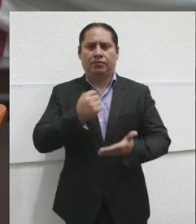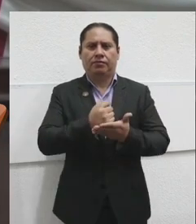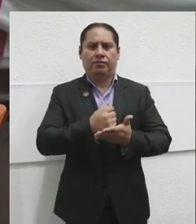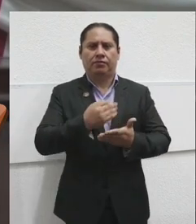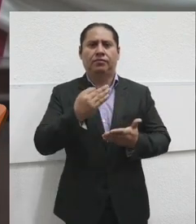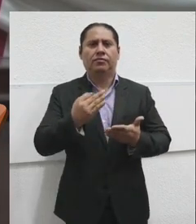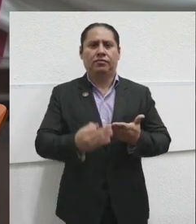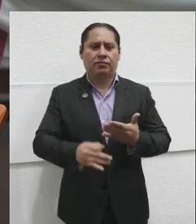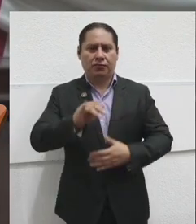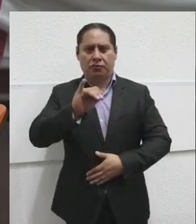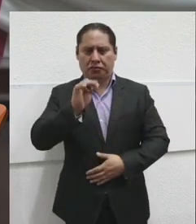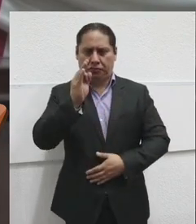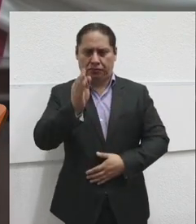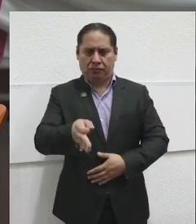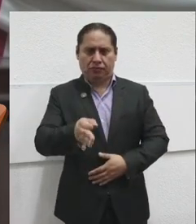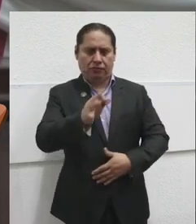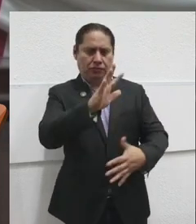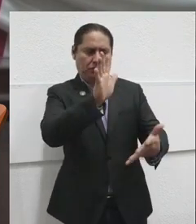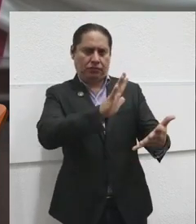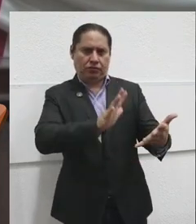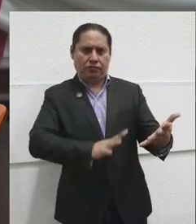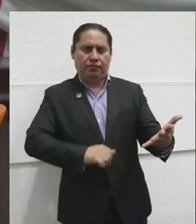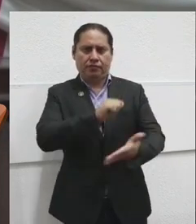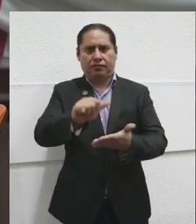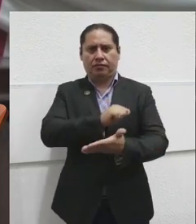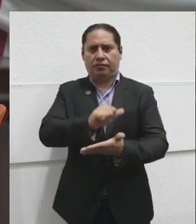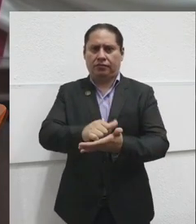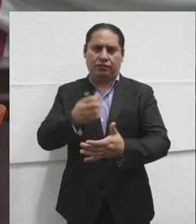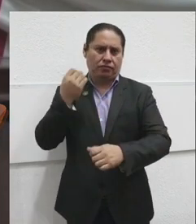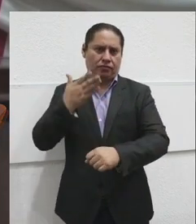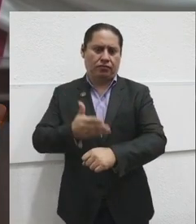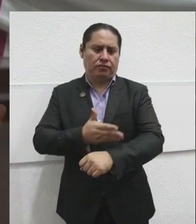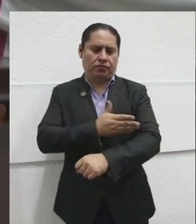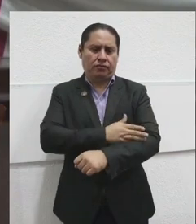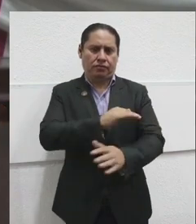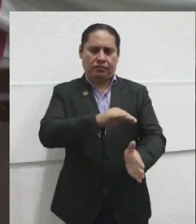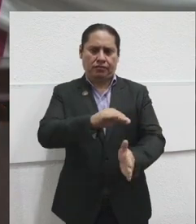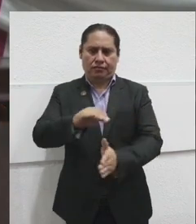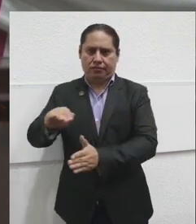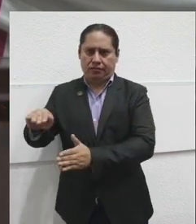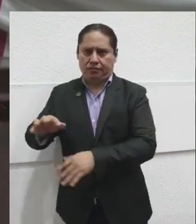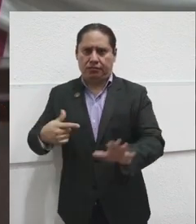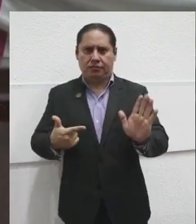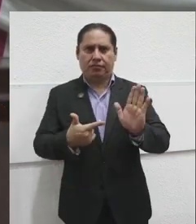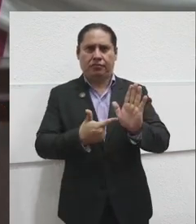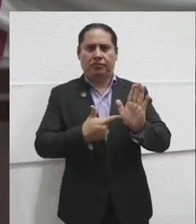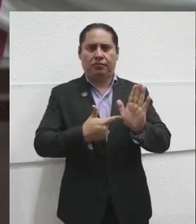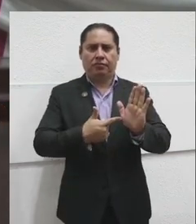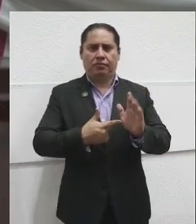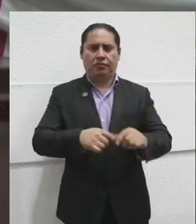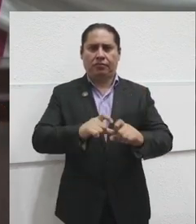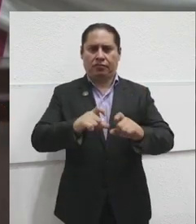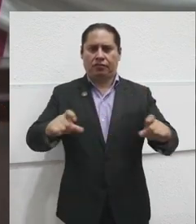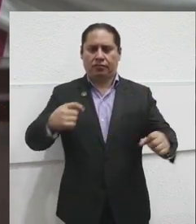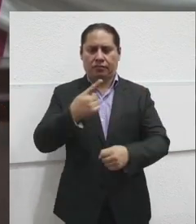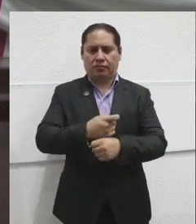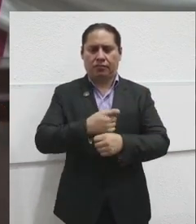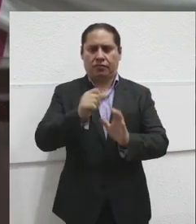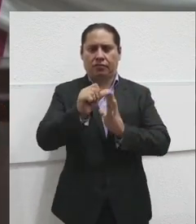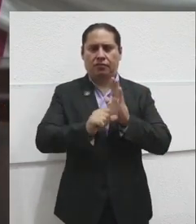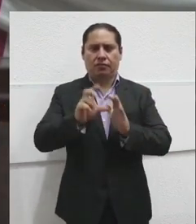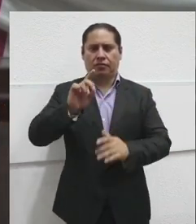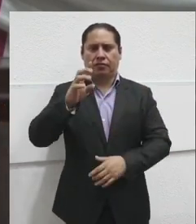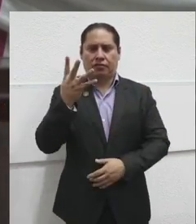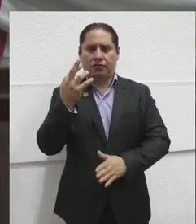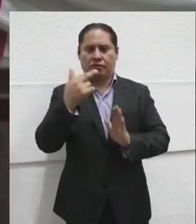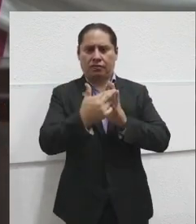Aprobada se dispensa la lectura del acta de la sesión anterior. Con fundamento en la fracción primera del artículo 34 del